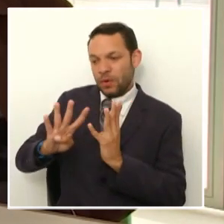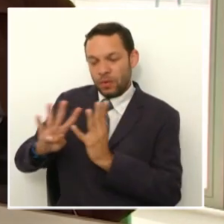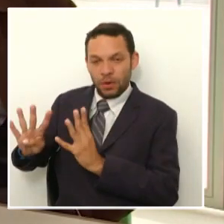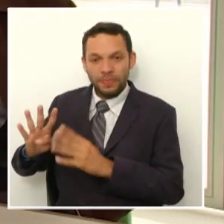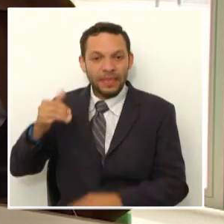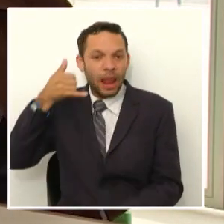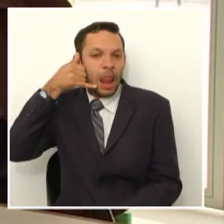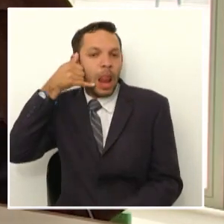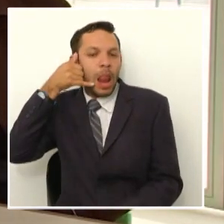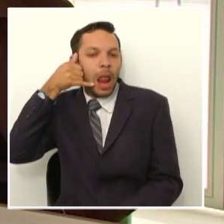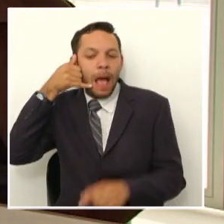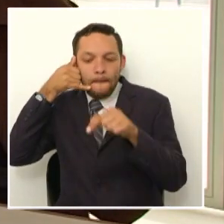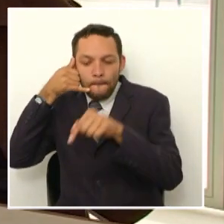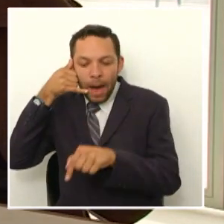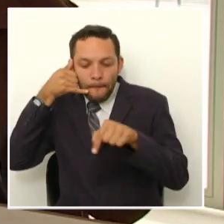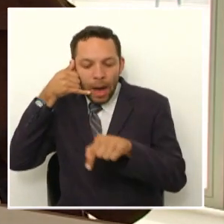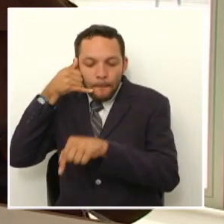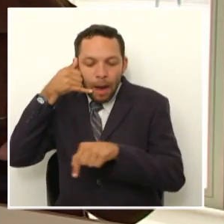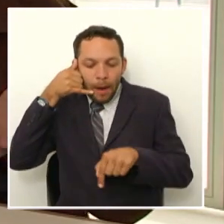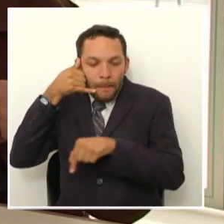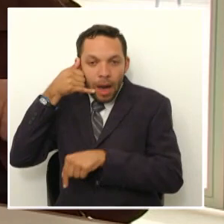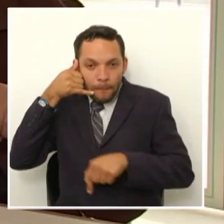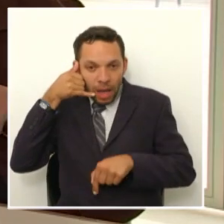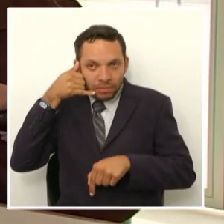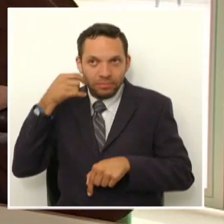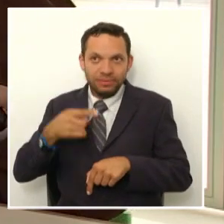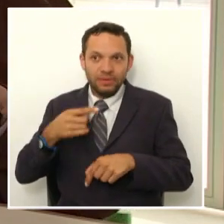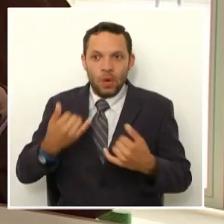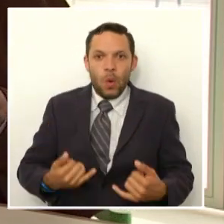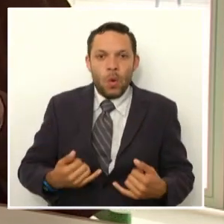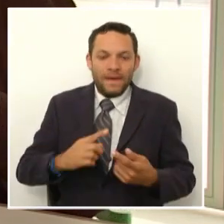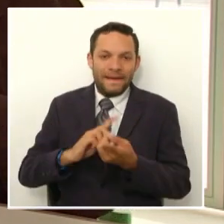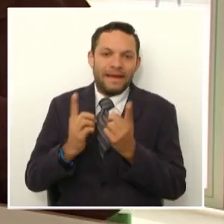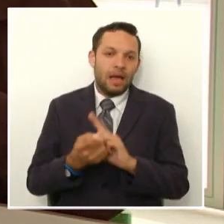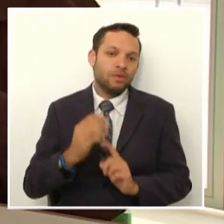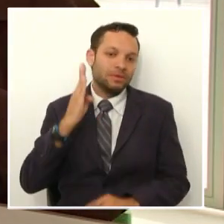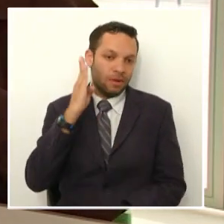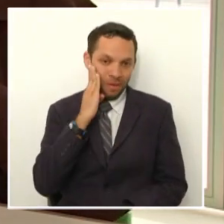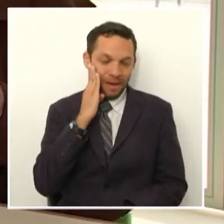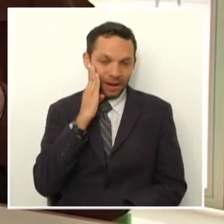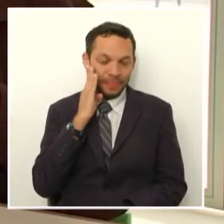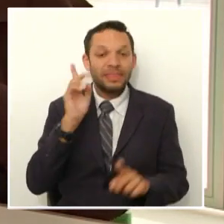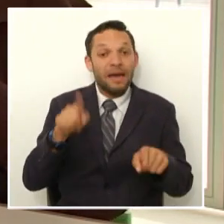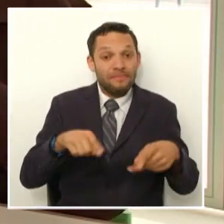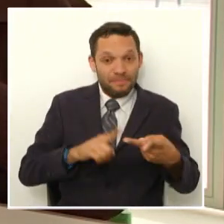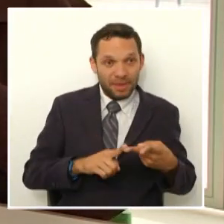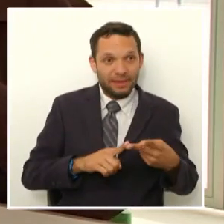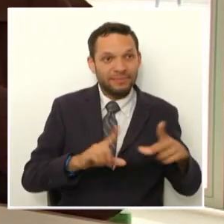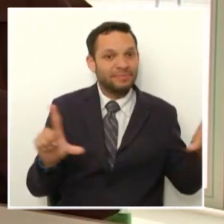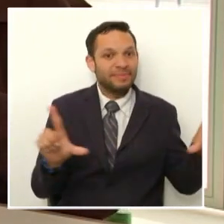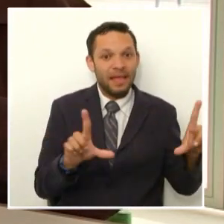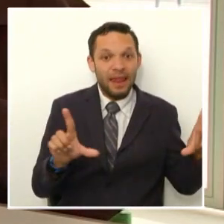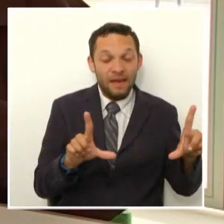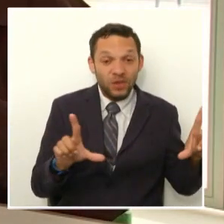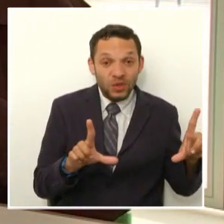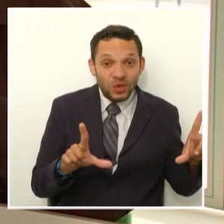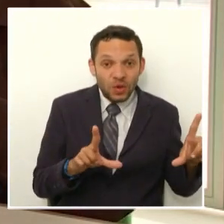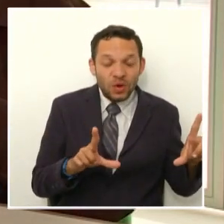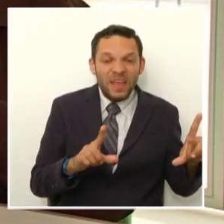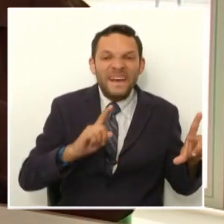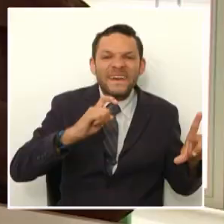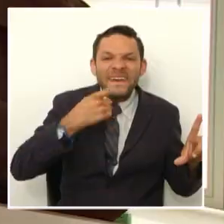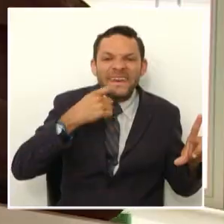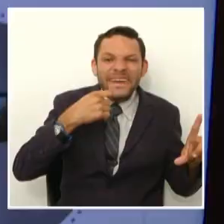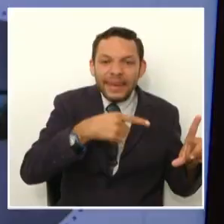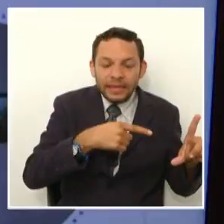blanco y negro a donde estamos ahora ha pasado muy poco tiempo. Del telegrama al WhatsApp, y ahorita lo que dice el estar en internet y mostrar,